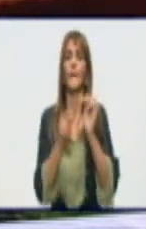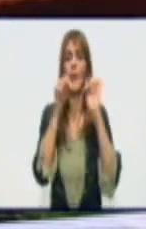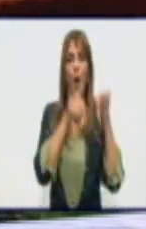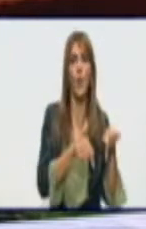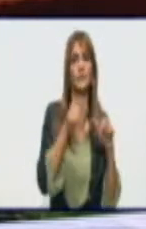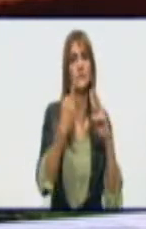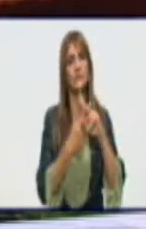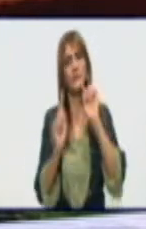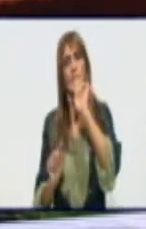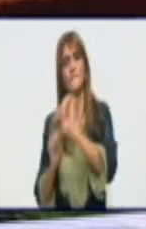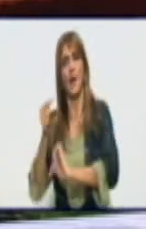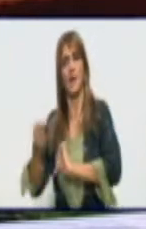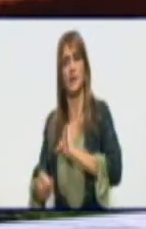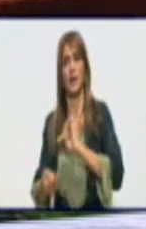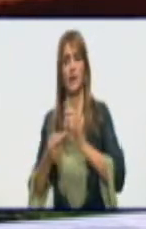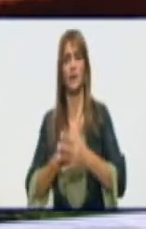Aquí,